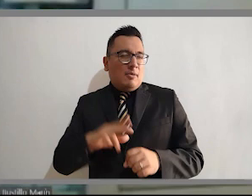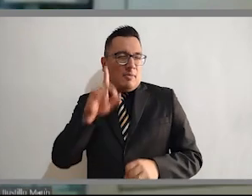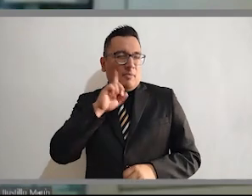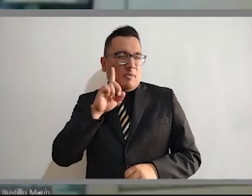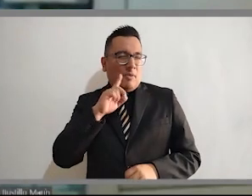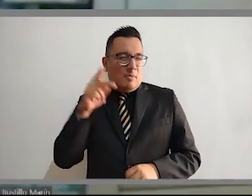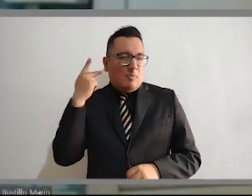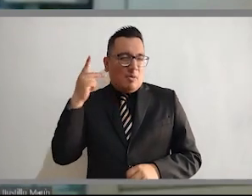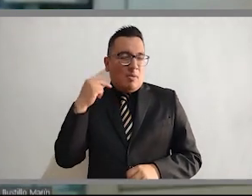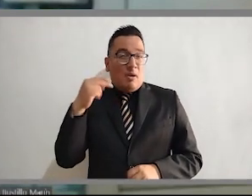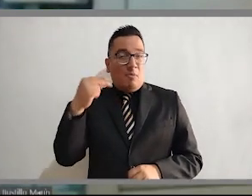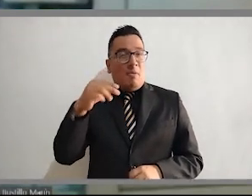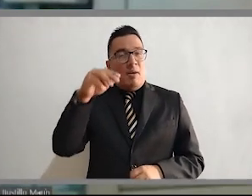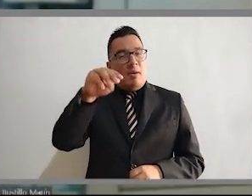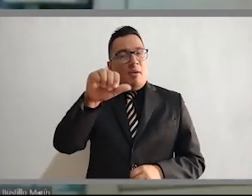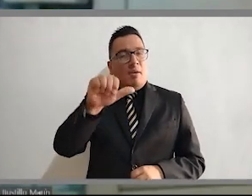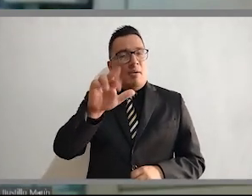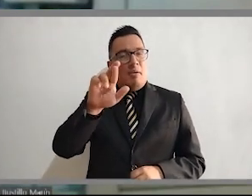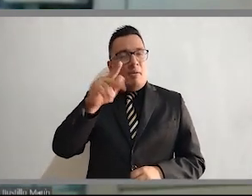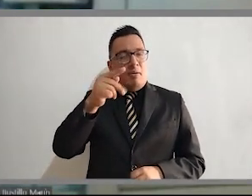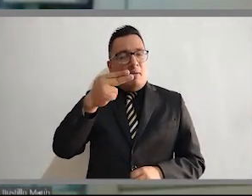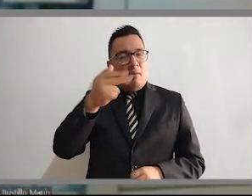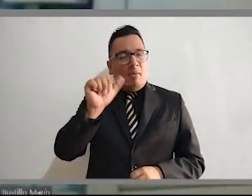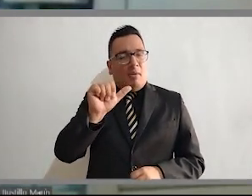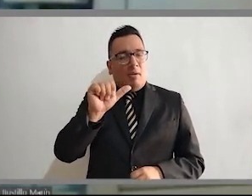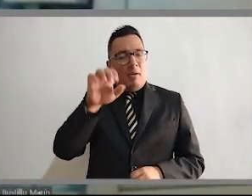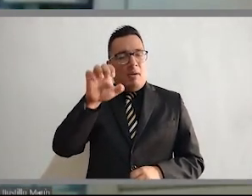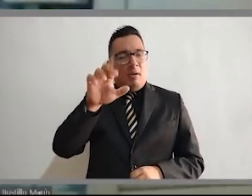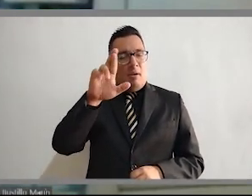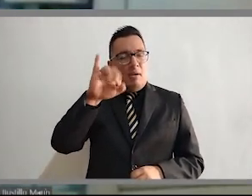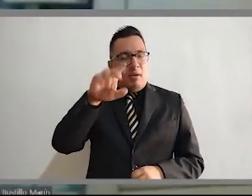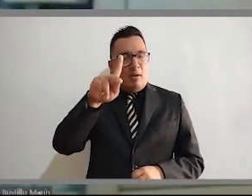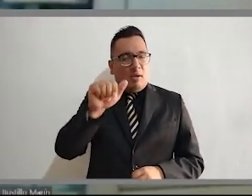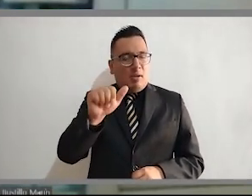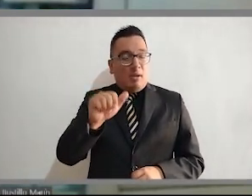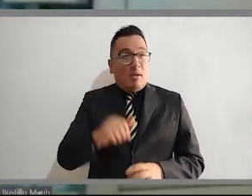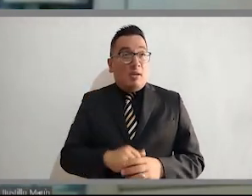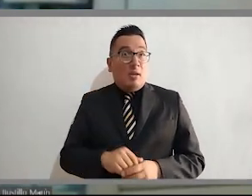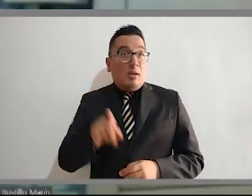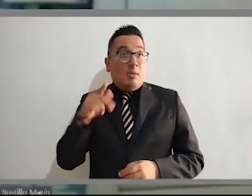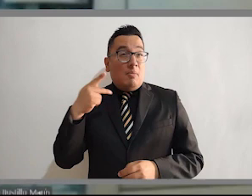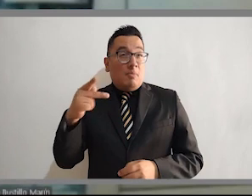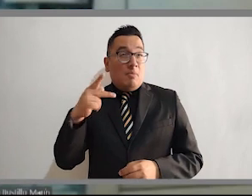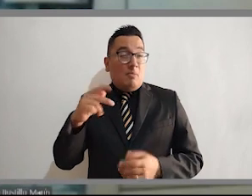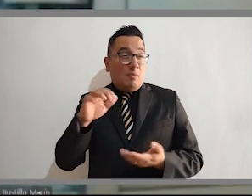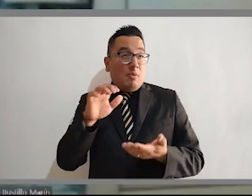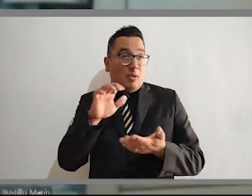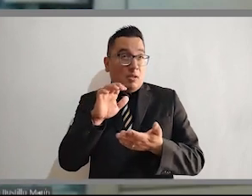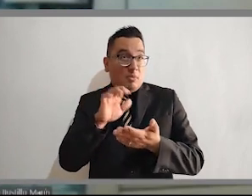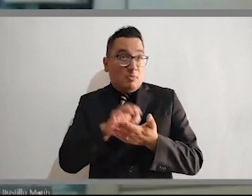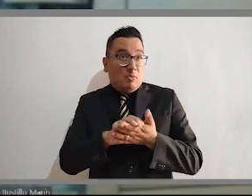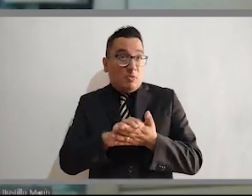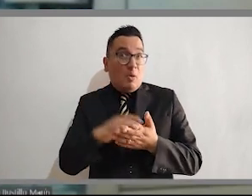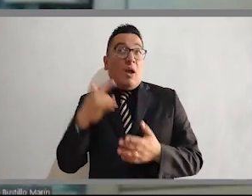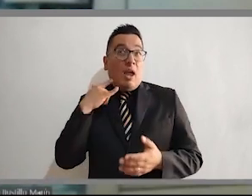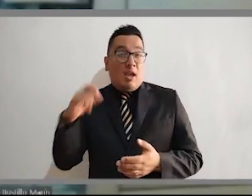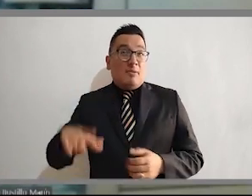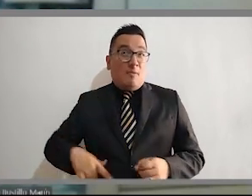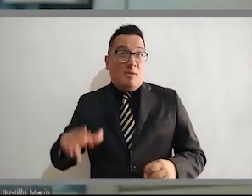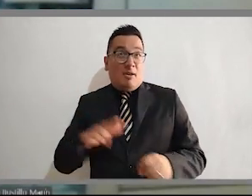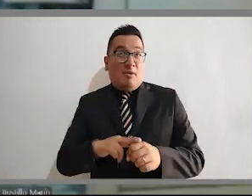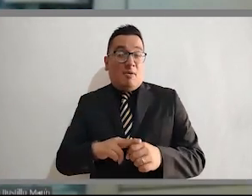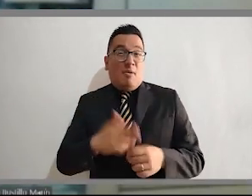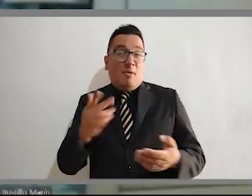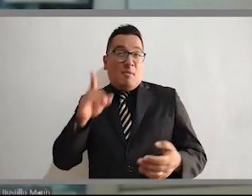ella, Marta Erika, era la candidata, la ex esposa del gobernador, y entonces, pues, ¿quién iba a gobernar? No, pues es que no es ella, es él el que